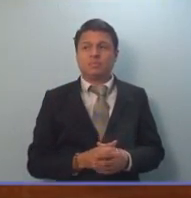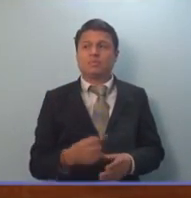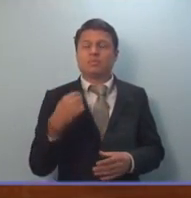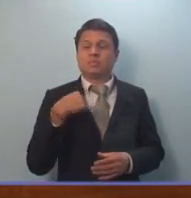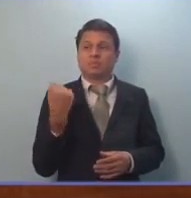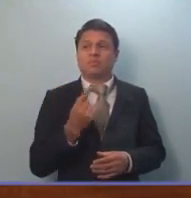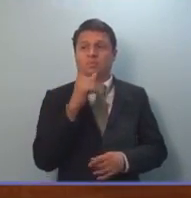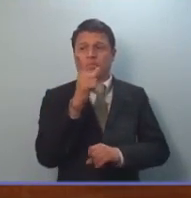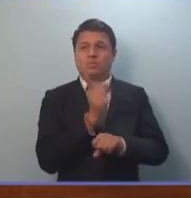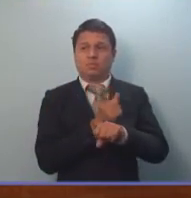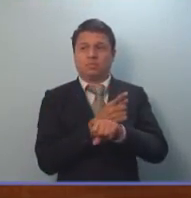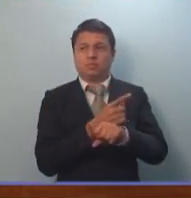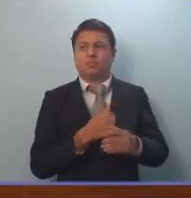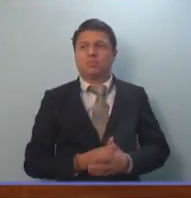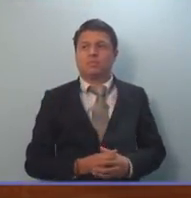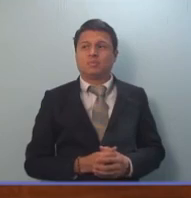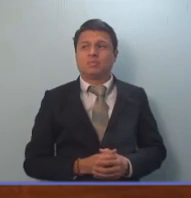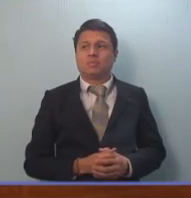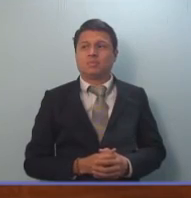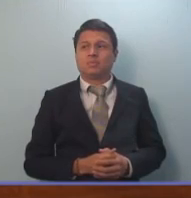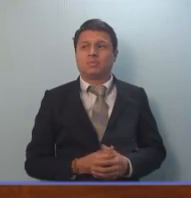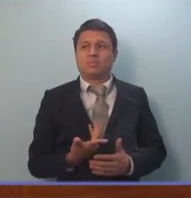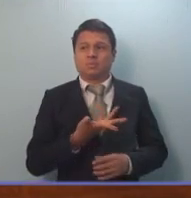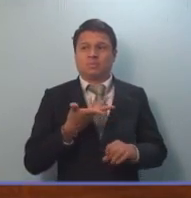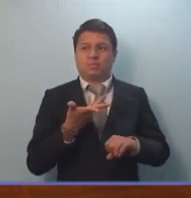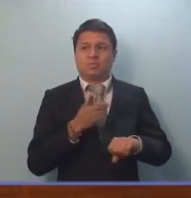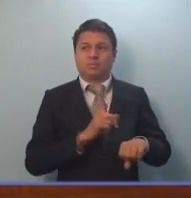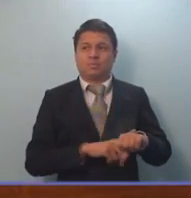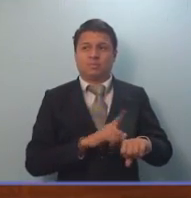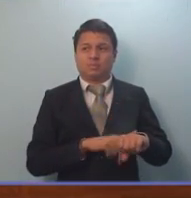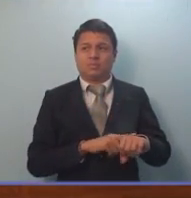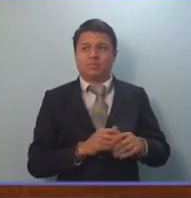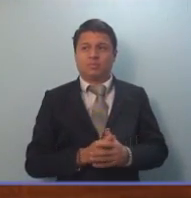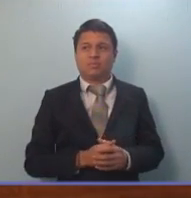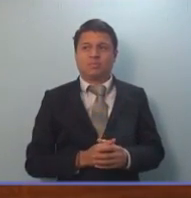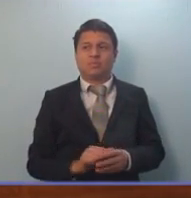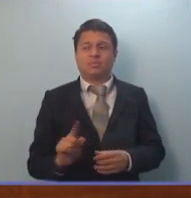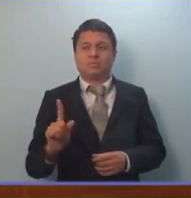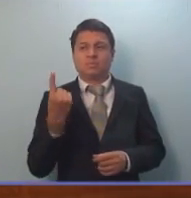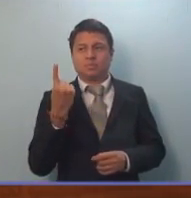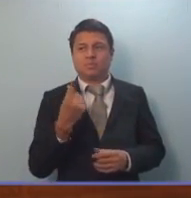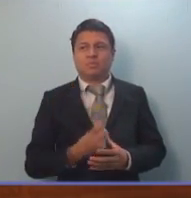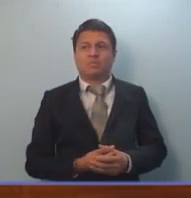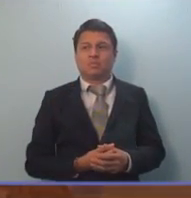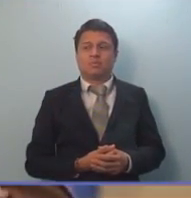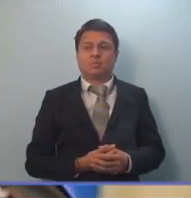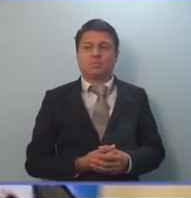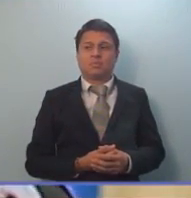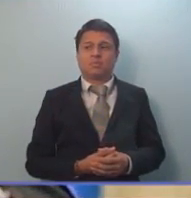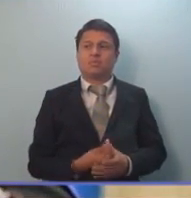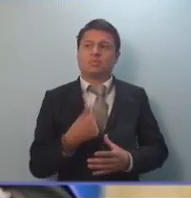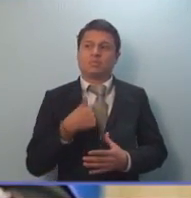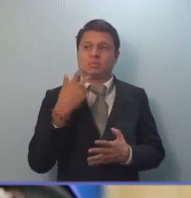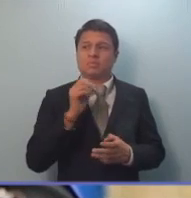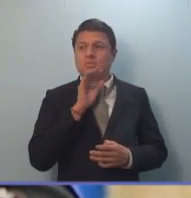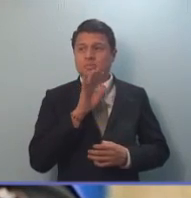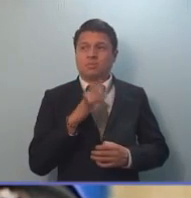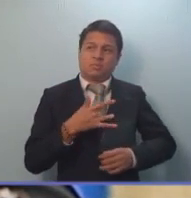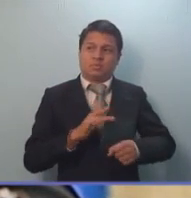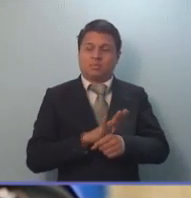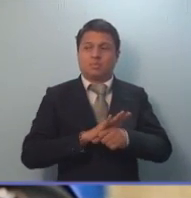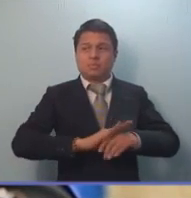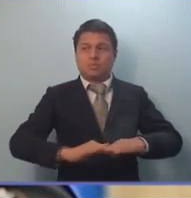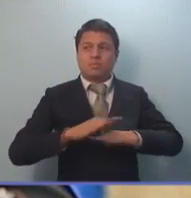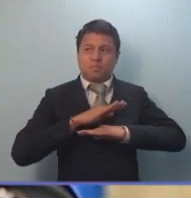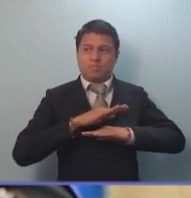solo un minuto de vuestro tiempo. Primero, quiero confesar una enorme